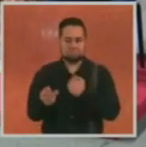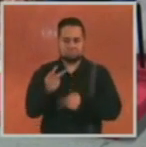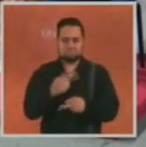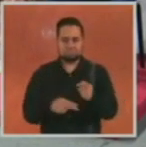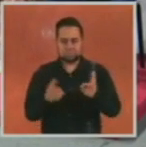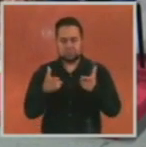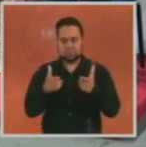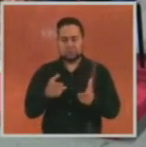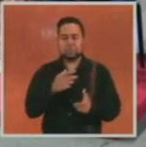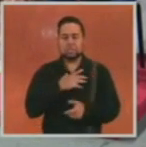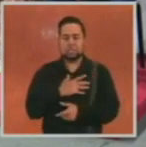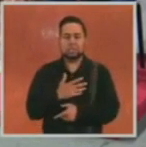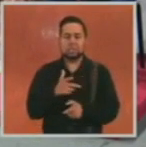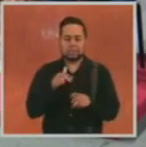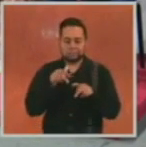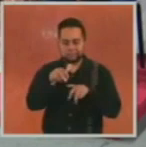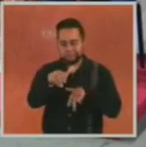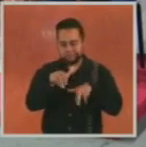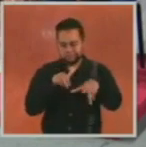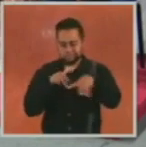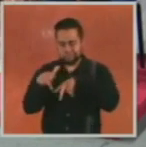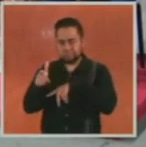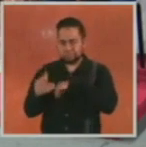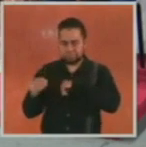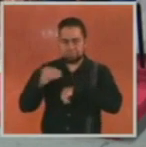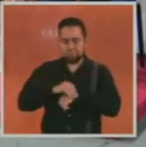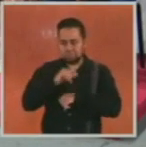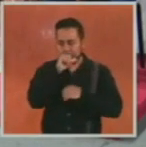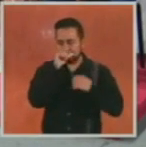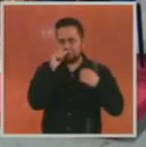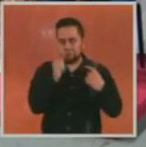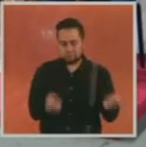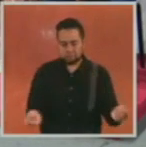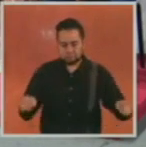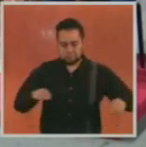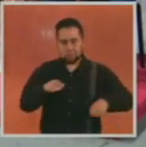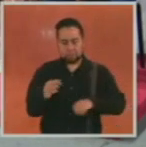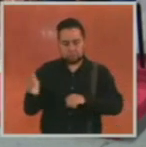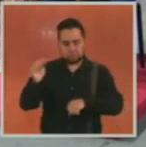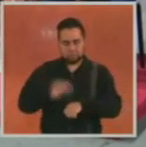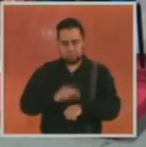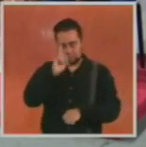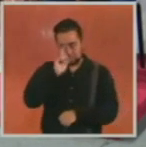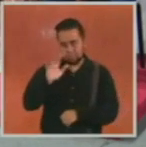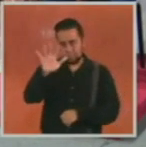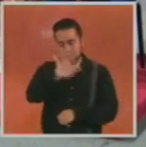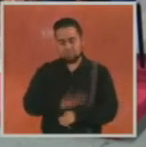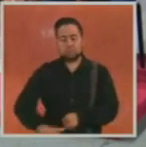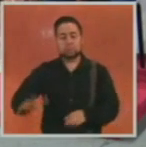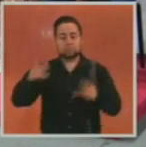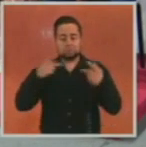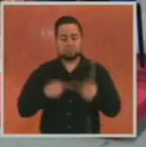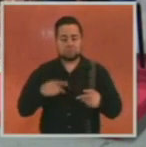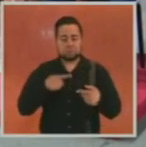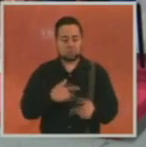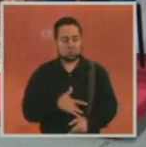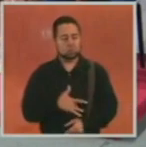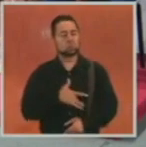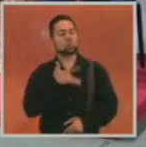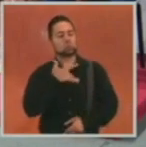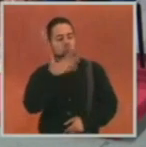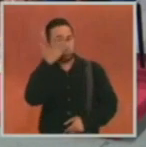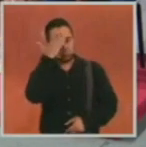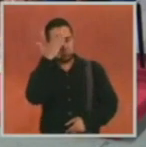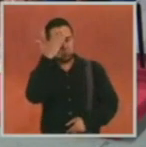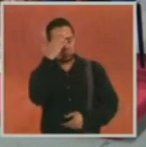Calles peatonales se presenten la guelaguetza para que el pueblo también la viva